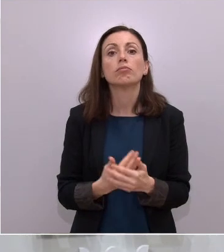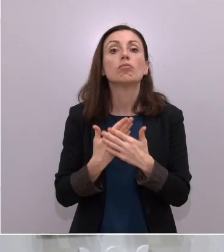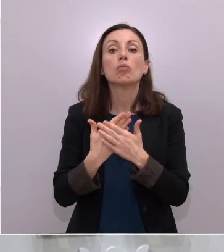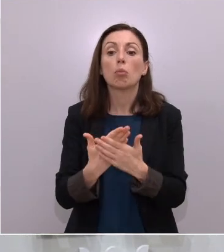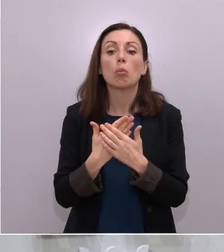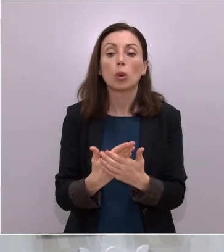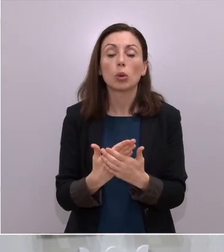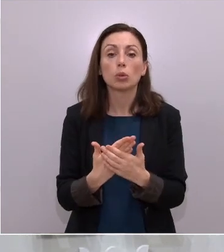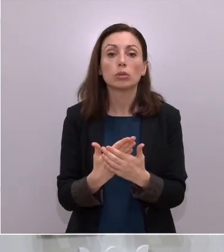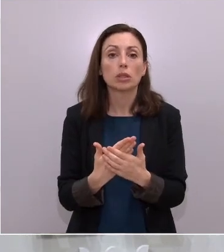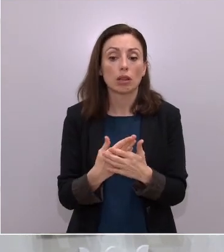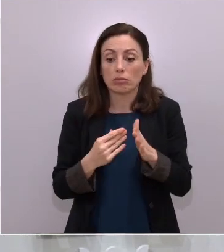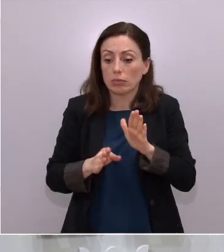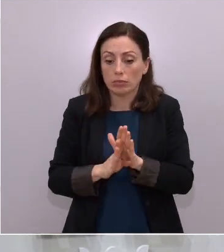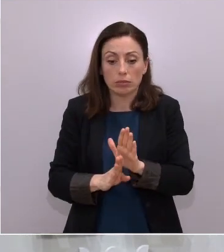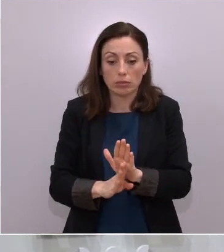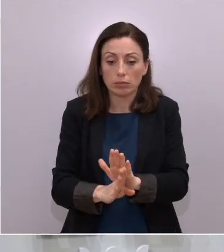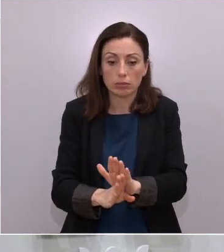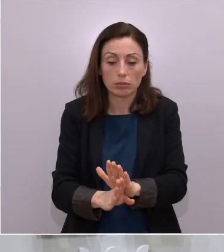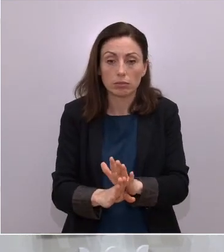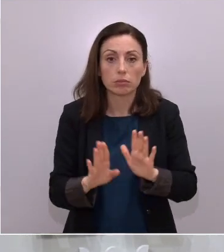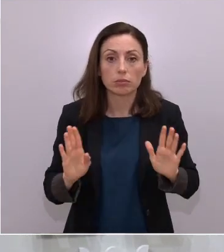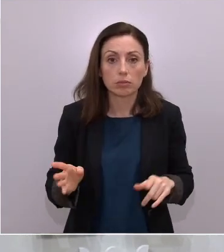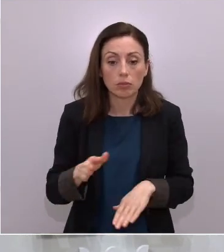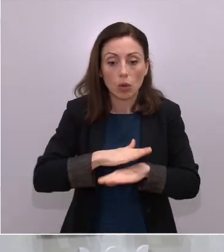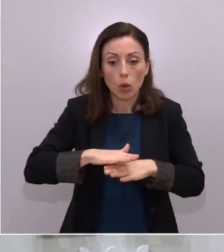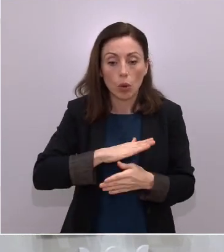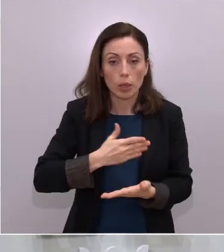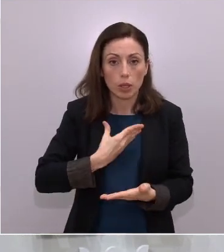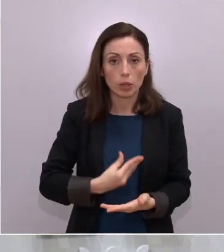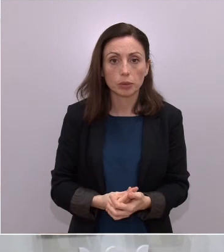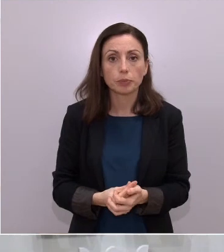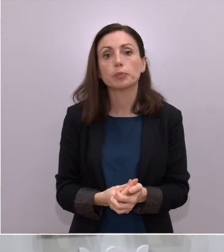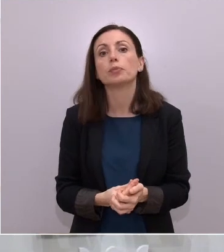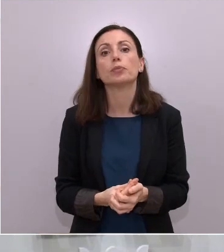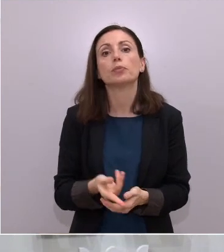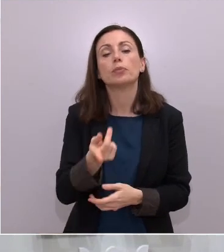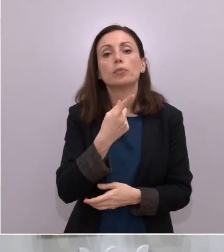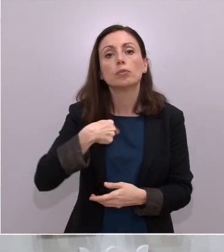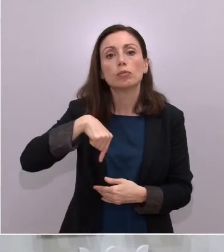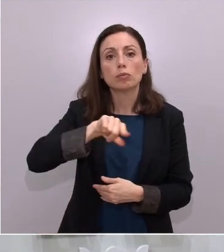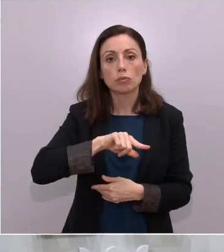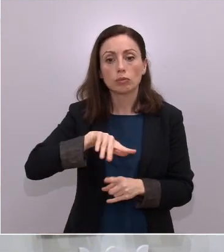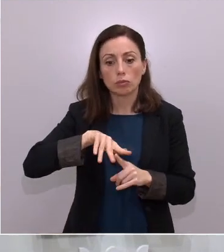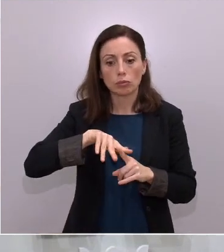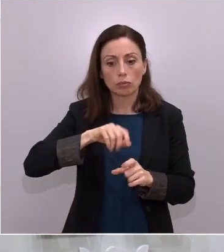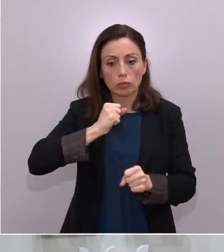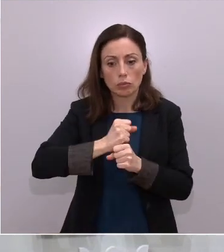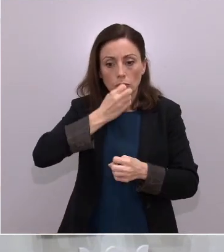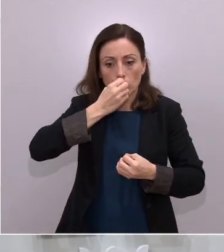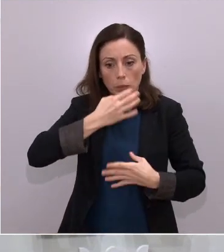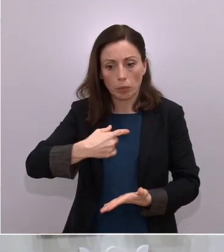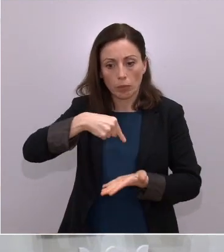voluntad permanece intacta. De hecho, el Gobierno regional creemos que debemos de estar a la altura de las circunstancias a lo que nos